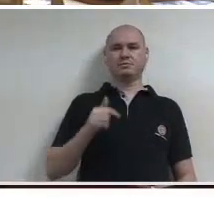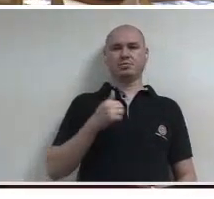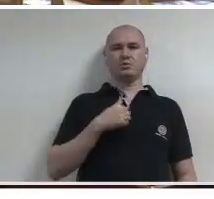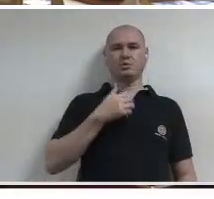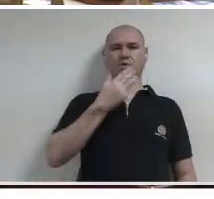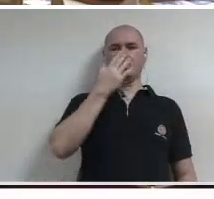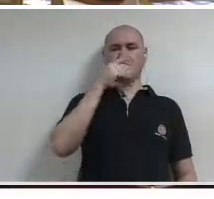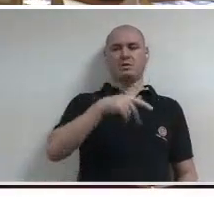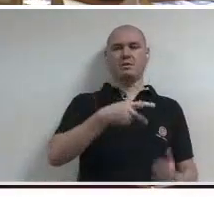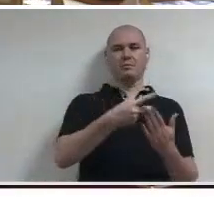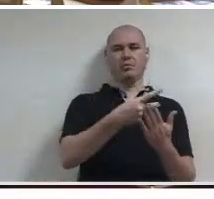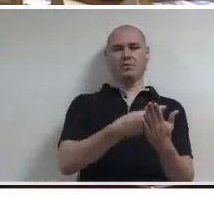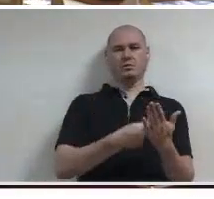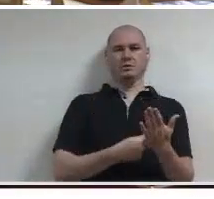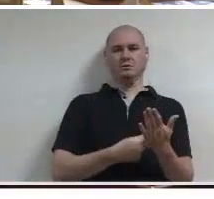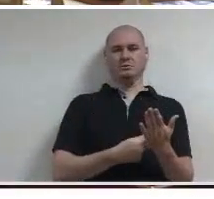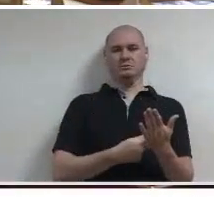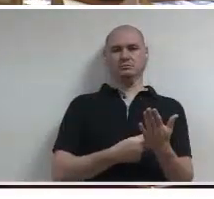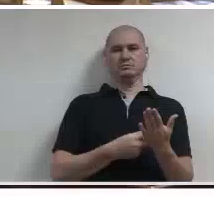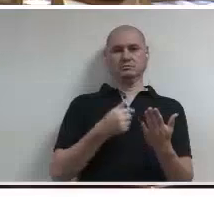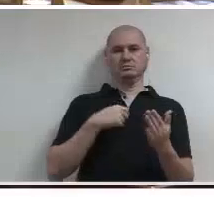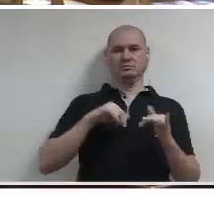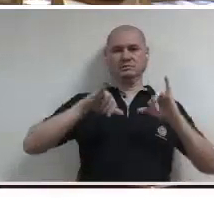eres igual.